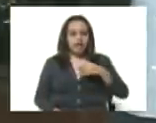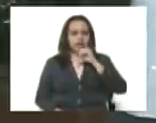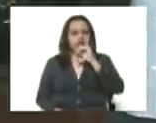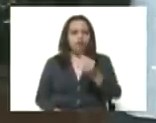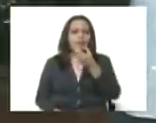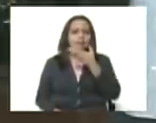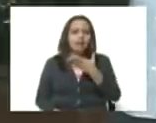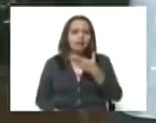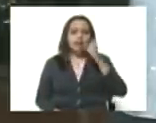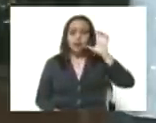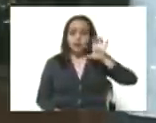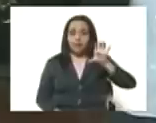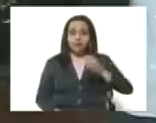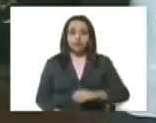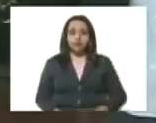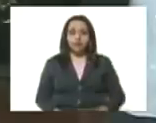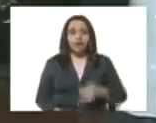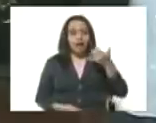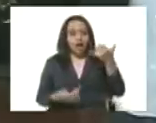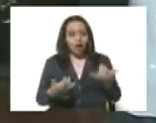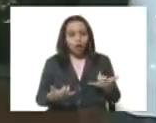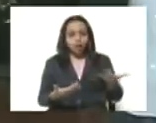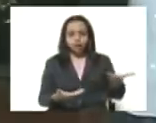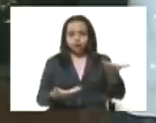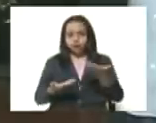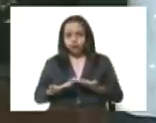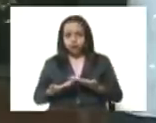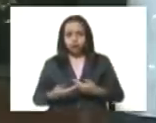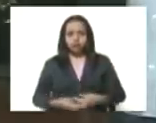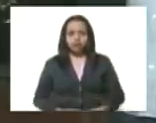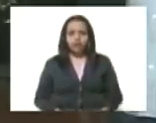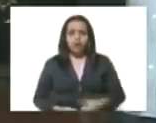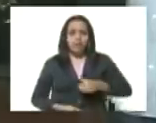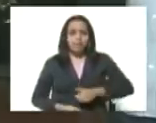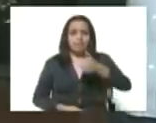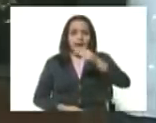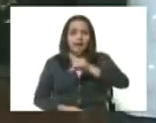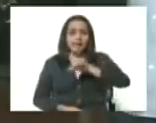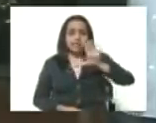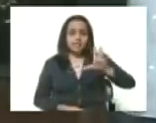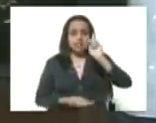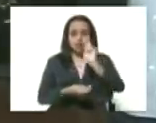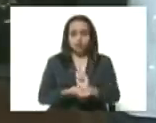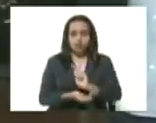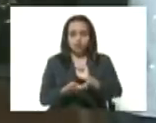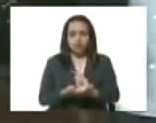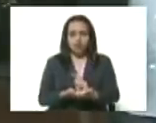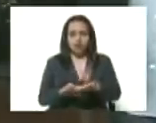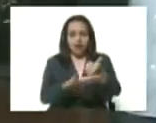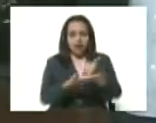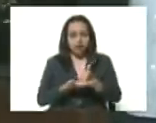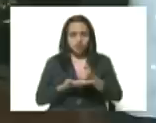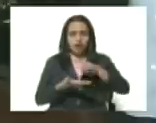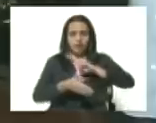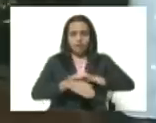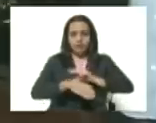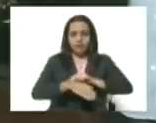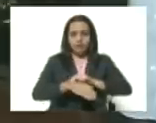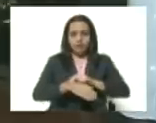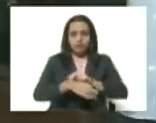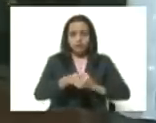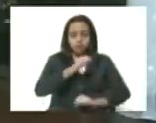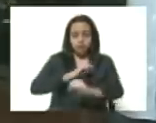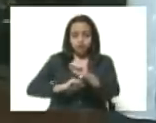al país. Estamos recibiendo un cargamento de más de 15 toneladas de insumos para el